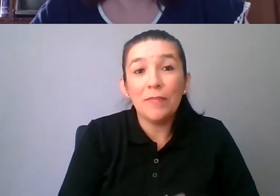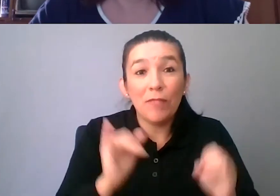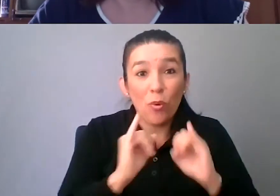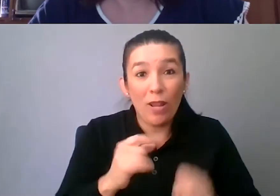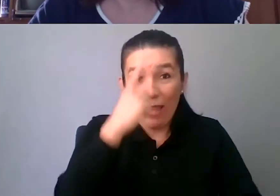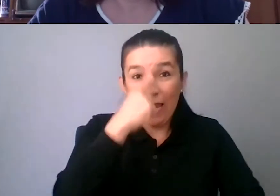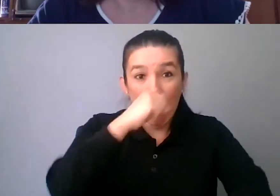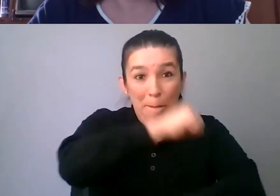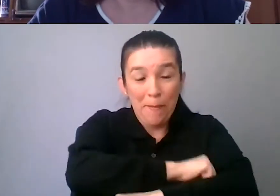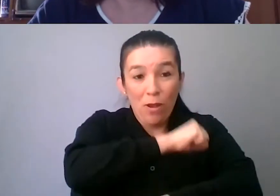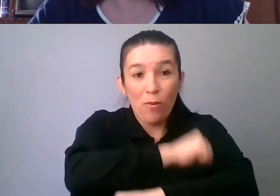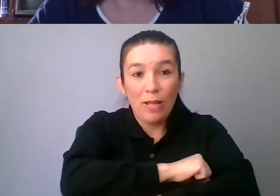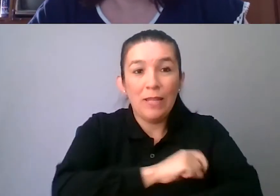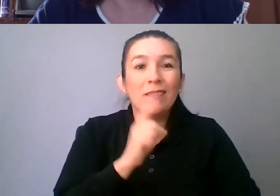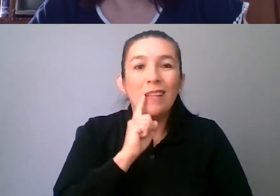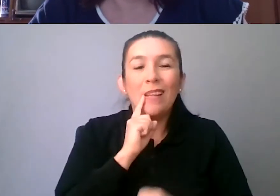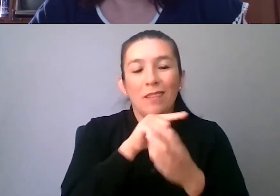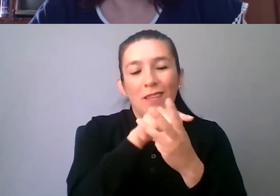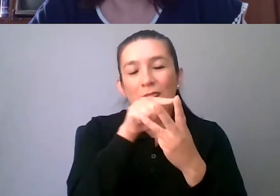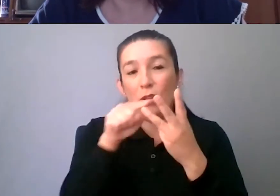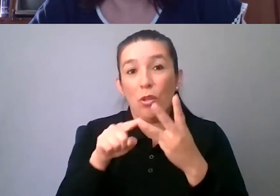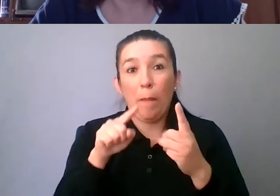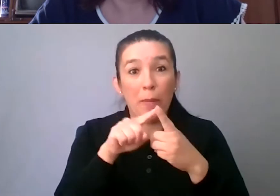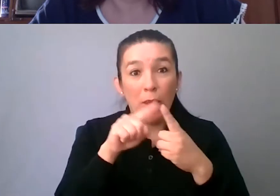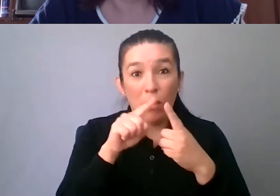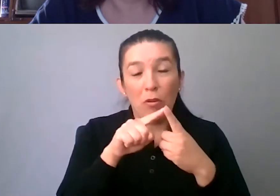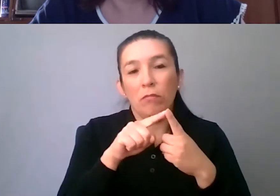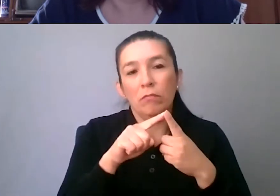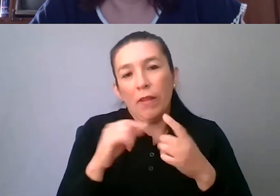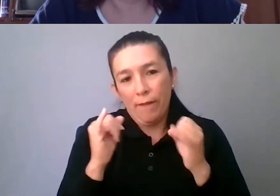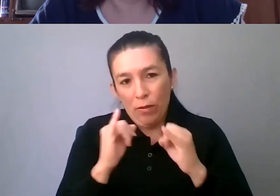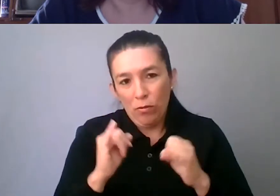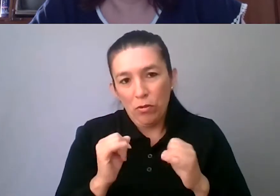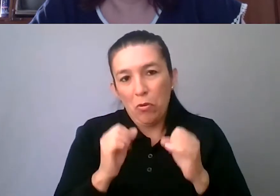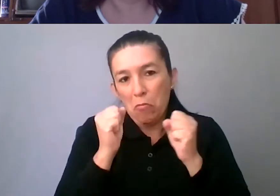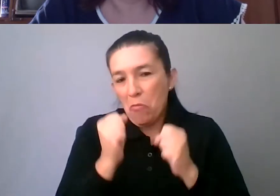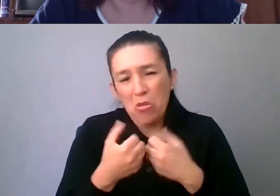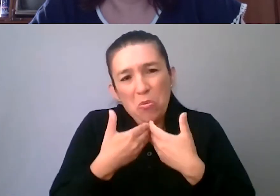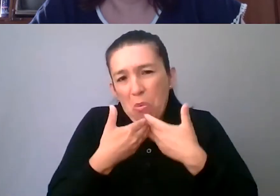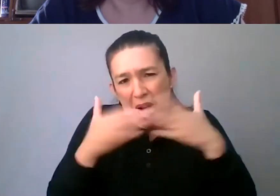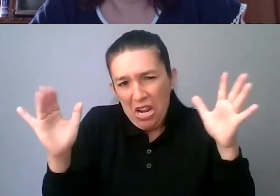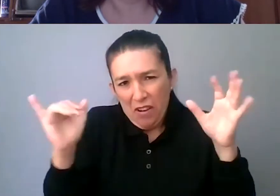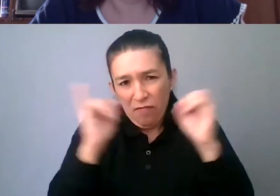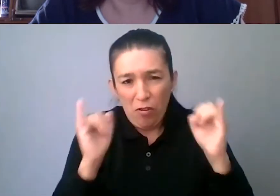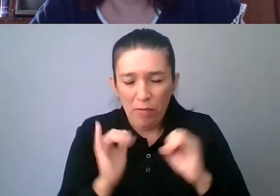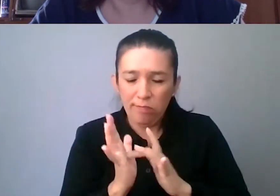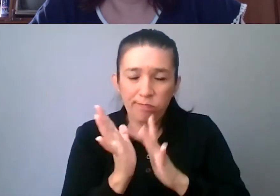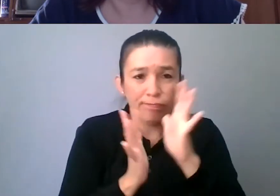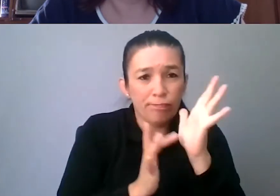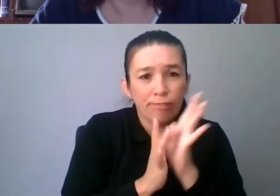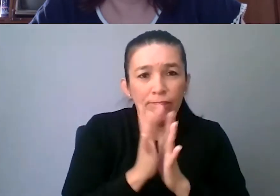Pascua tienen tres componentes. Primero, la figura propiamente tal. Yo puedo hacer cualquier figura y es